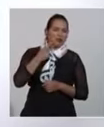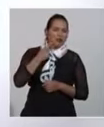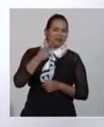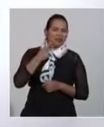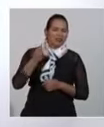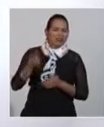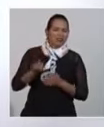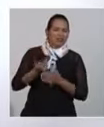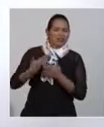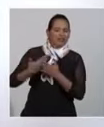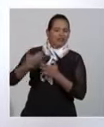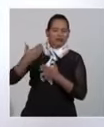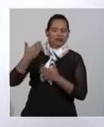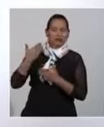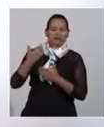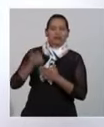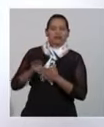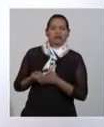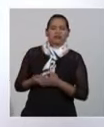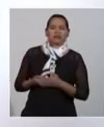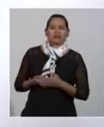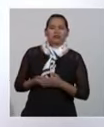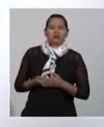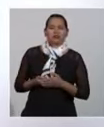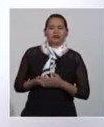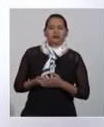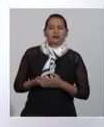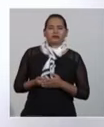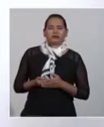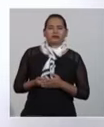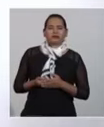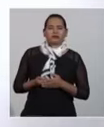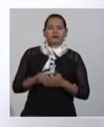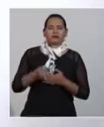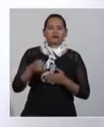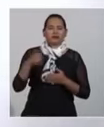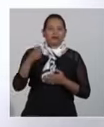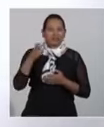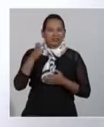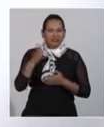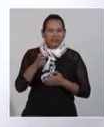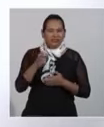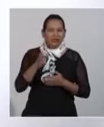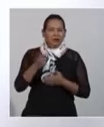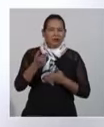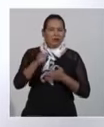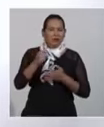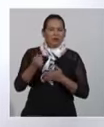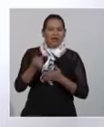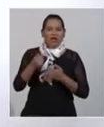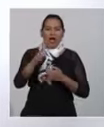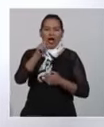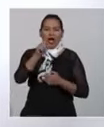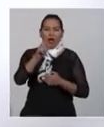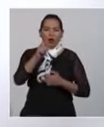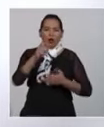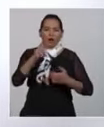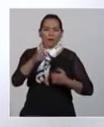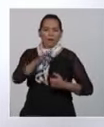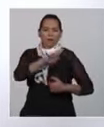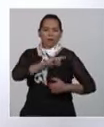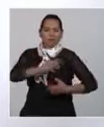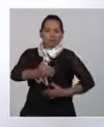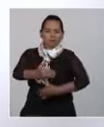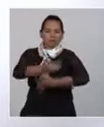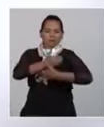han tenido. Inclusive la subrogación en el servicio de agua potable. Vamos